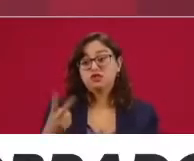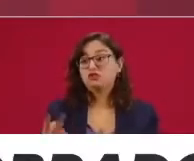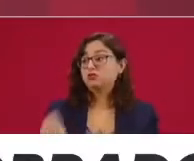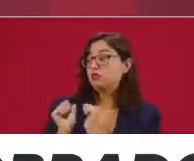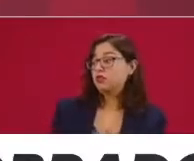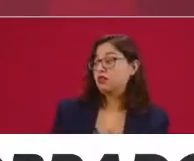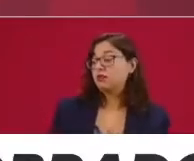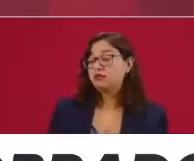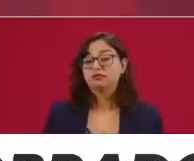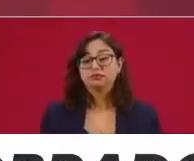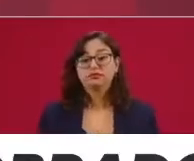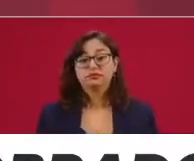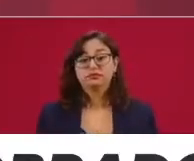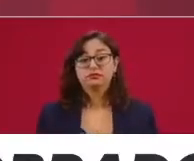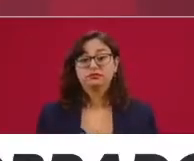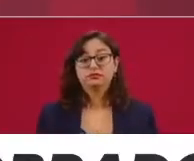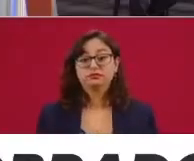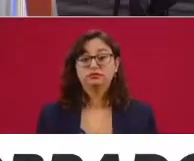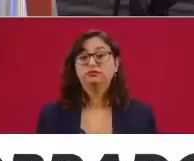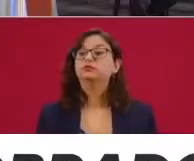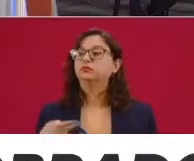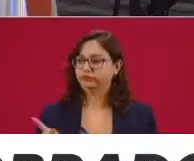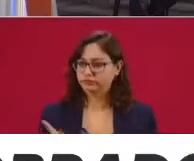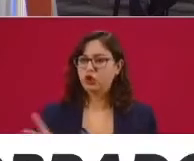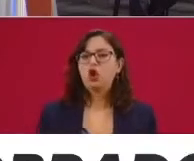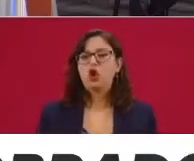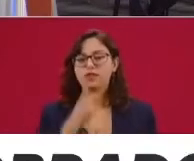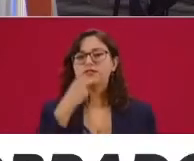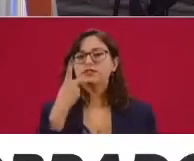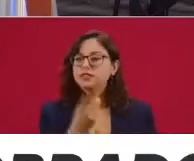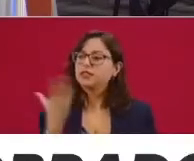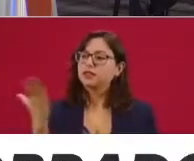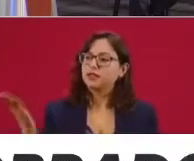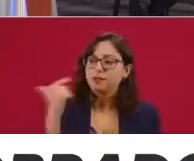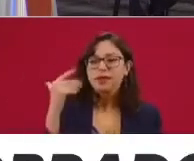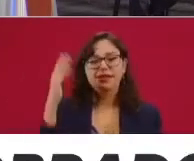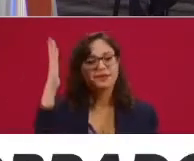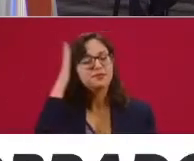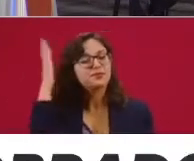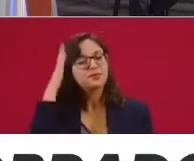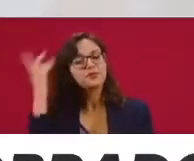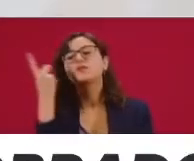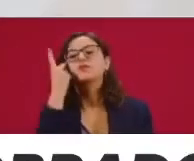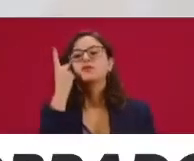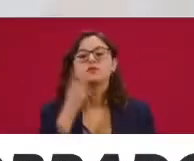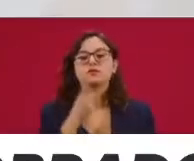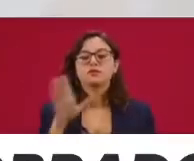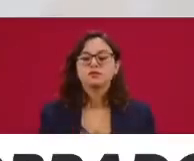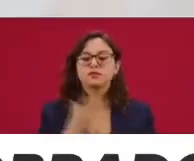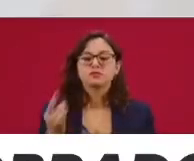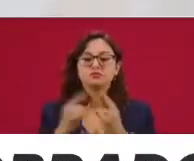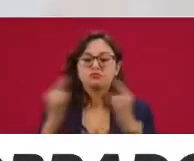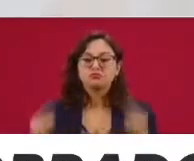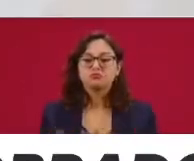nada más que se vengan a dormir los dirigentes, porque nada más están las carpas ahí.